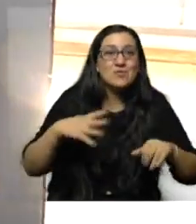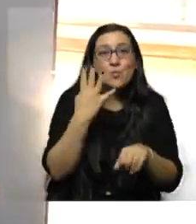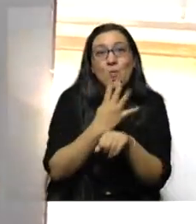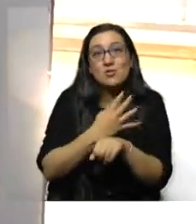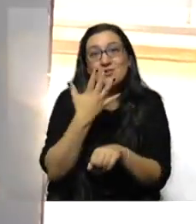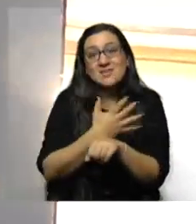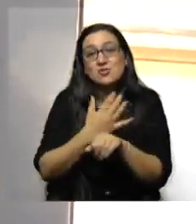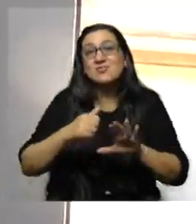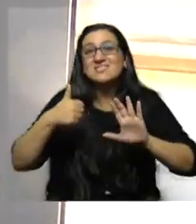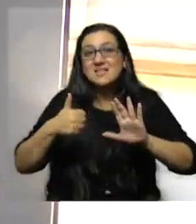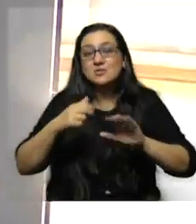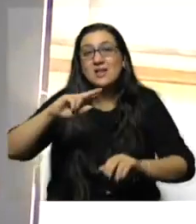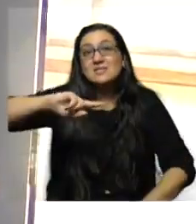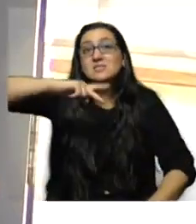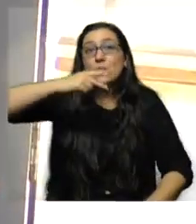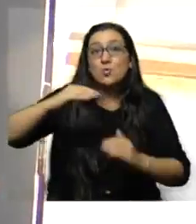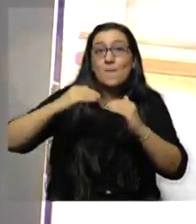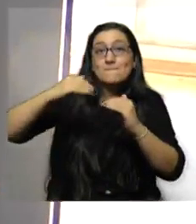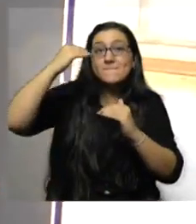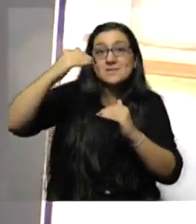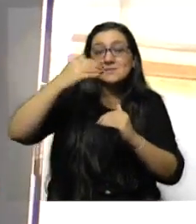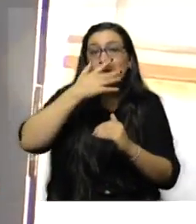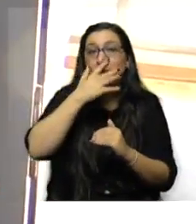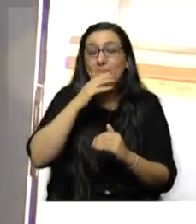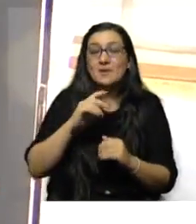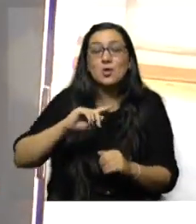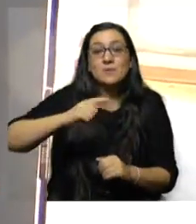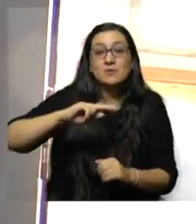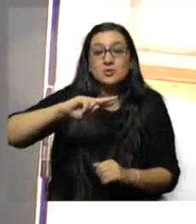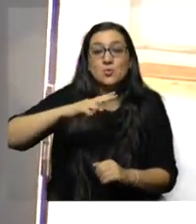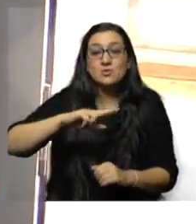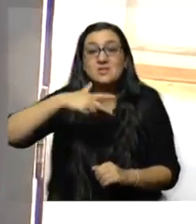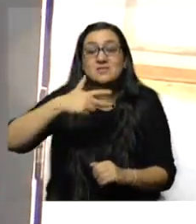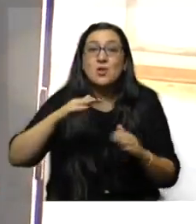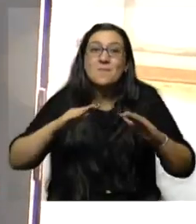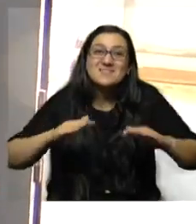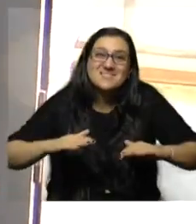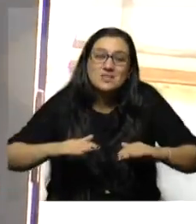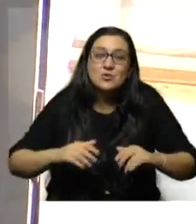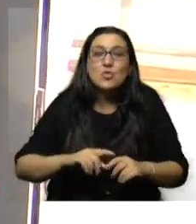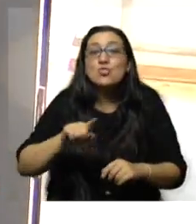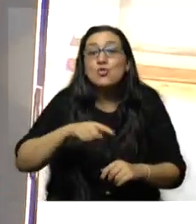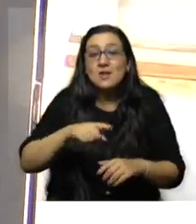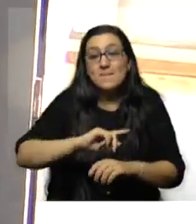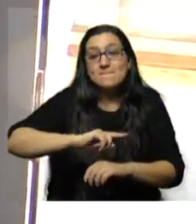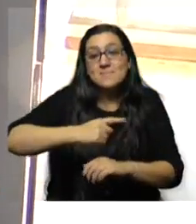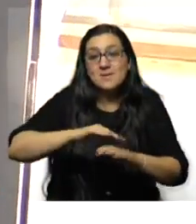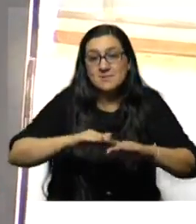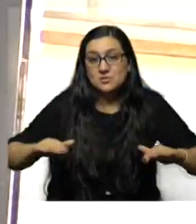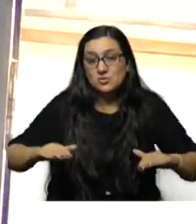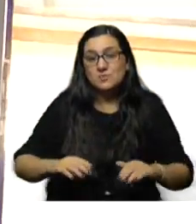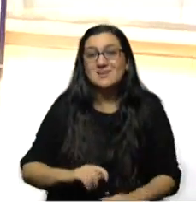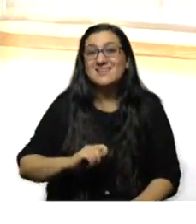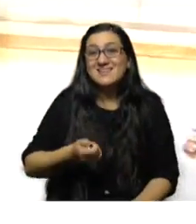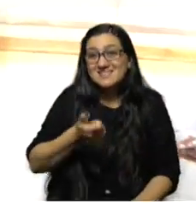quinto y sexto, en el segundo piso, miran en el fútbol, y los de primero, segundo y tercero, los más chiquitos, están abajo, aunque recién llegaban los de sexto,